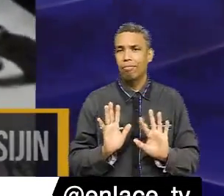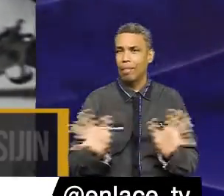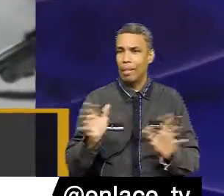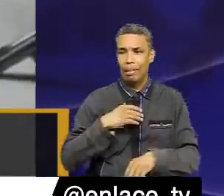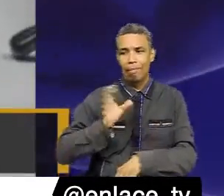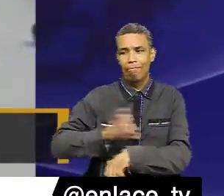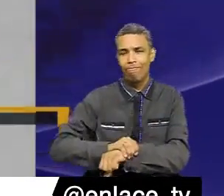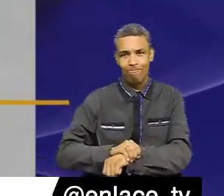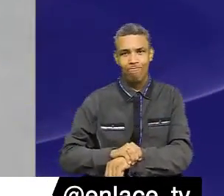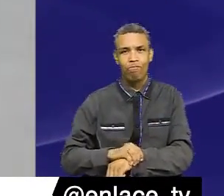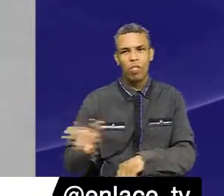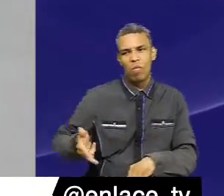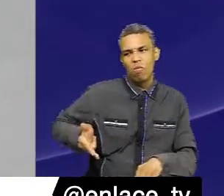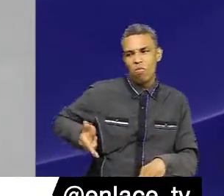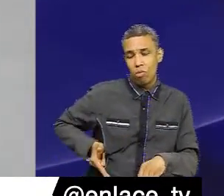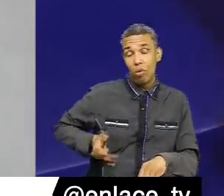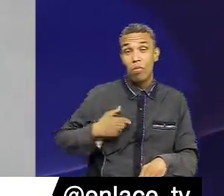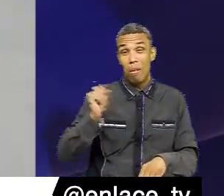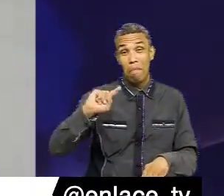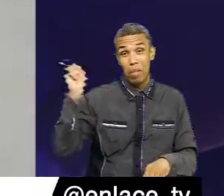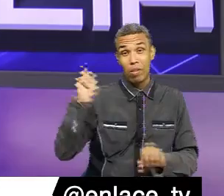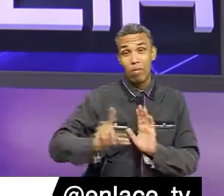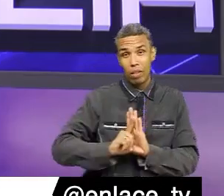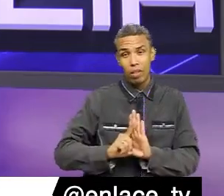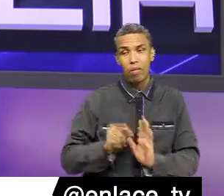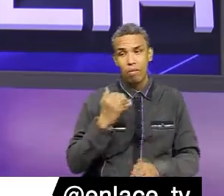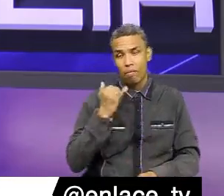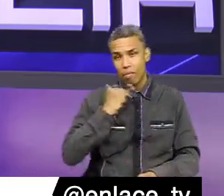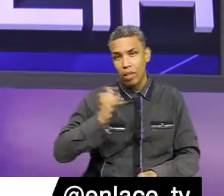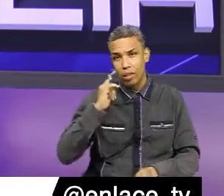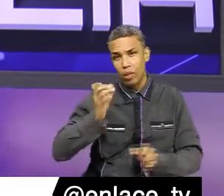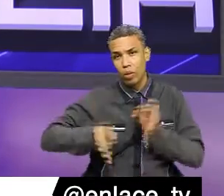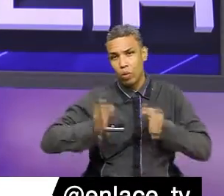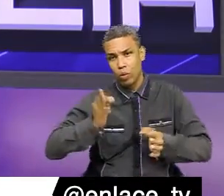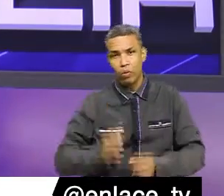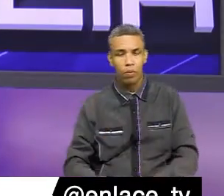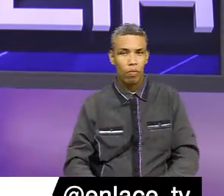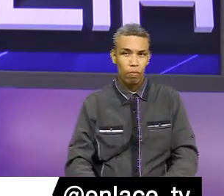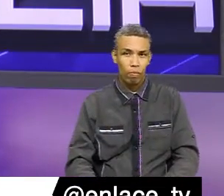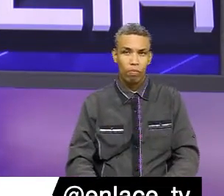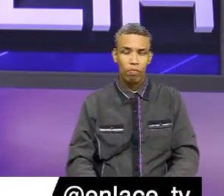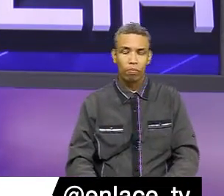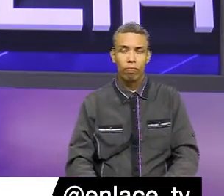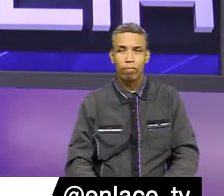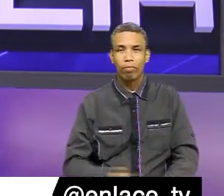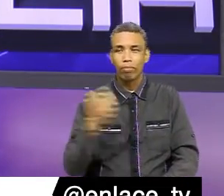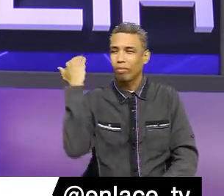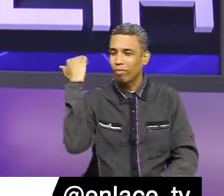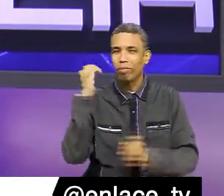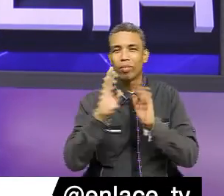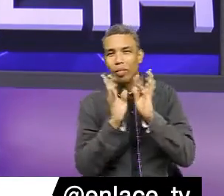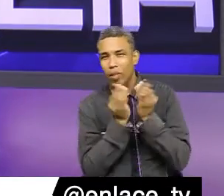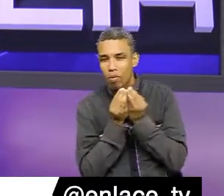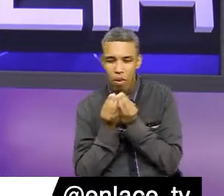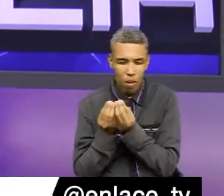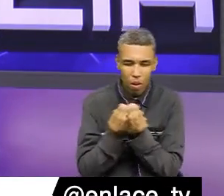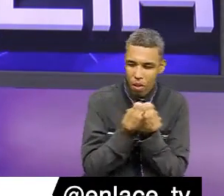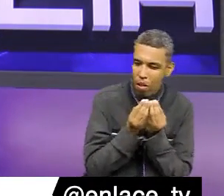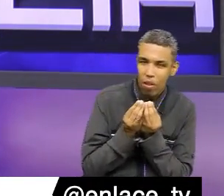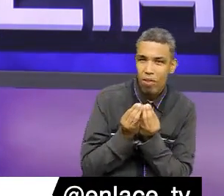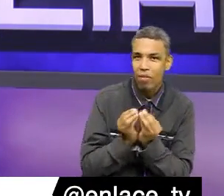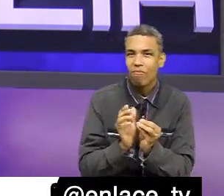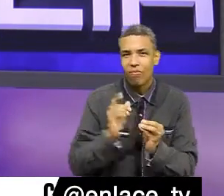responder por el delito de porte ilegal de armas de fuego. En primer debate fue aprobado ayer en Comisión de Hacienda y Crédito Público el